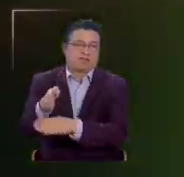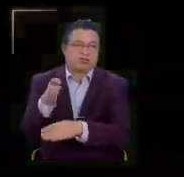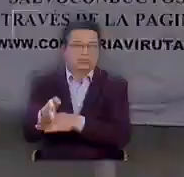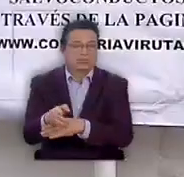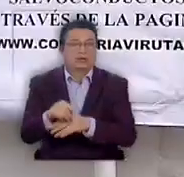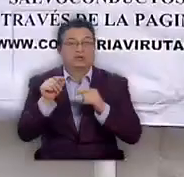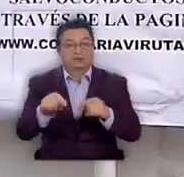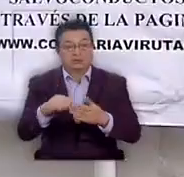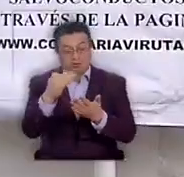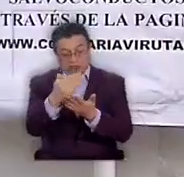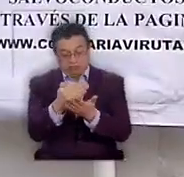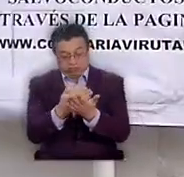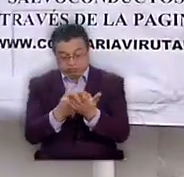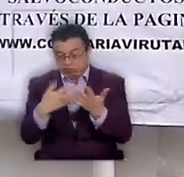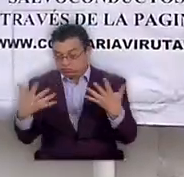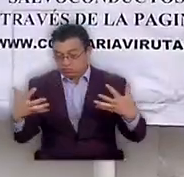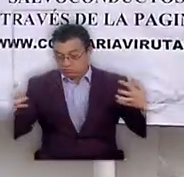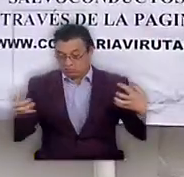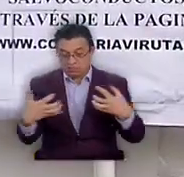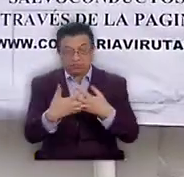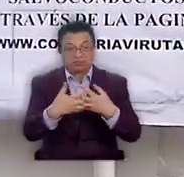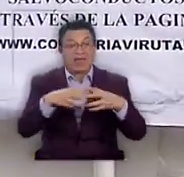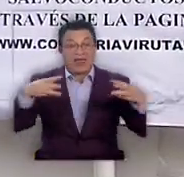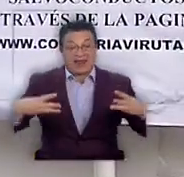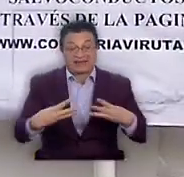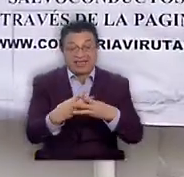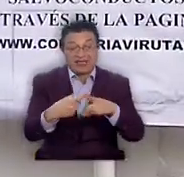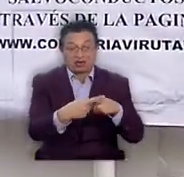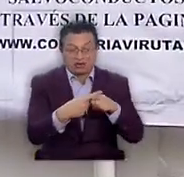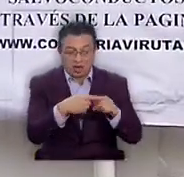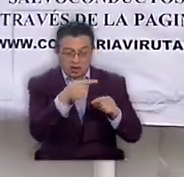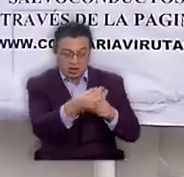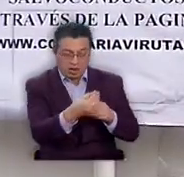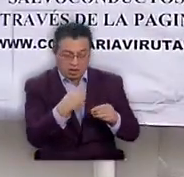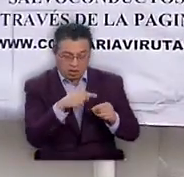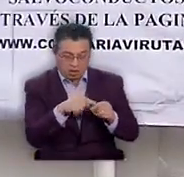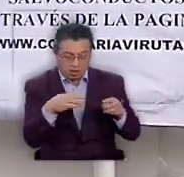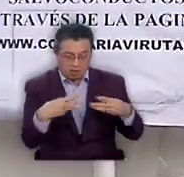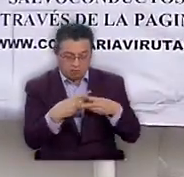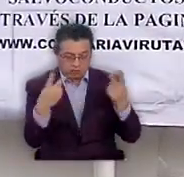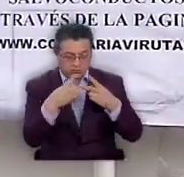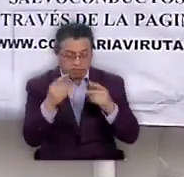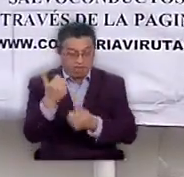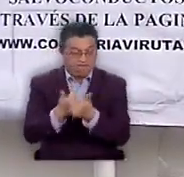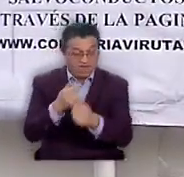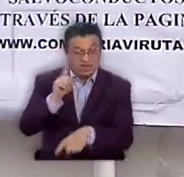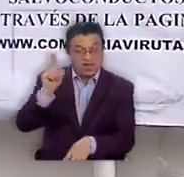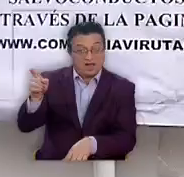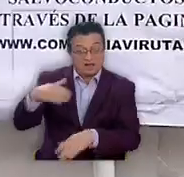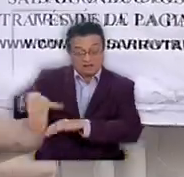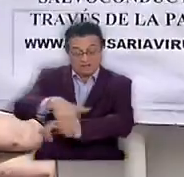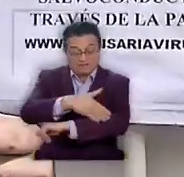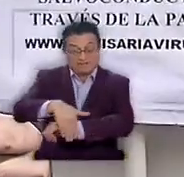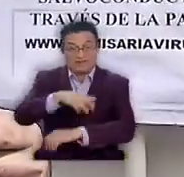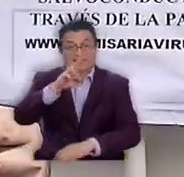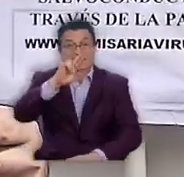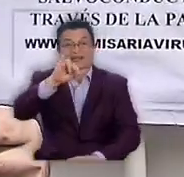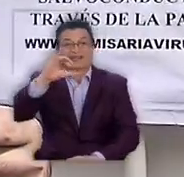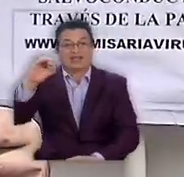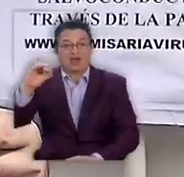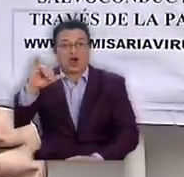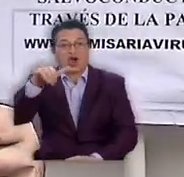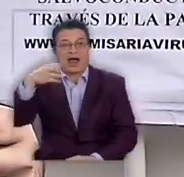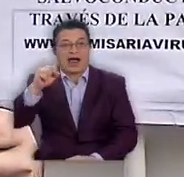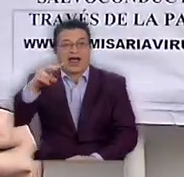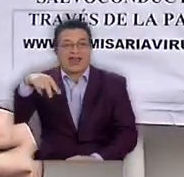Recubriendo antecedentes con respecto en las redes sociales que iba a haber una fiesta en el sector de la calle Río Janeiro. Un llamado que